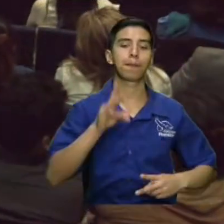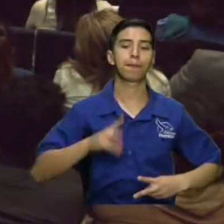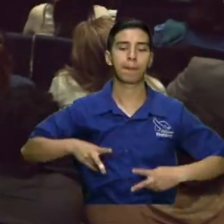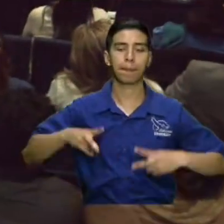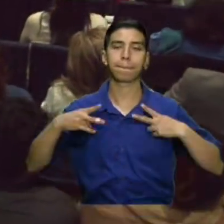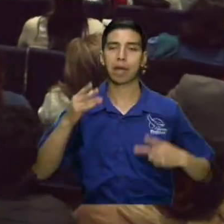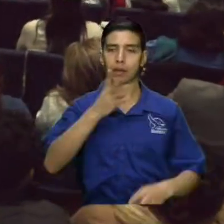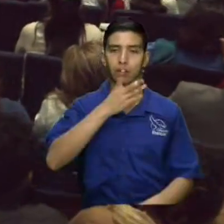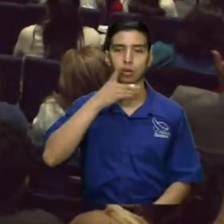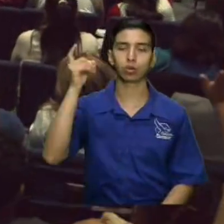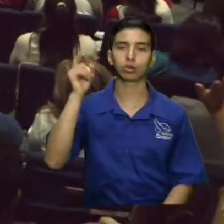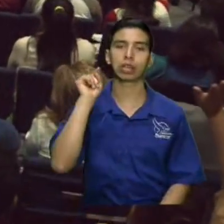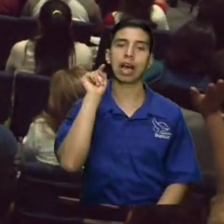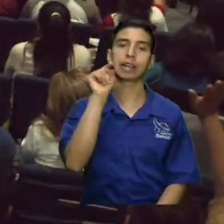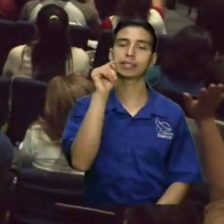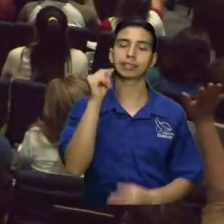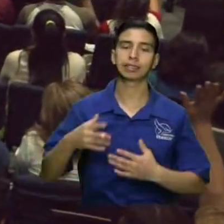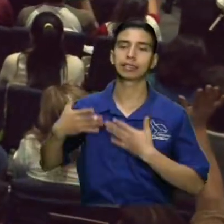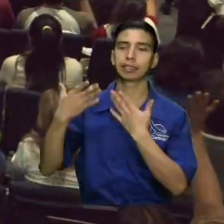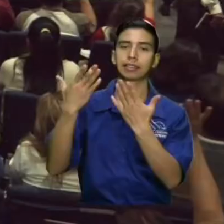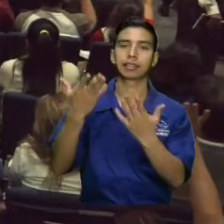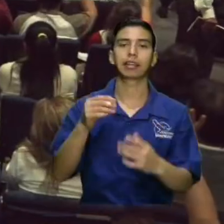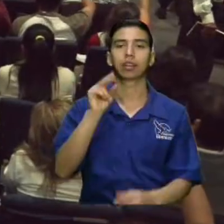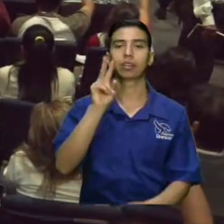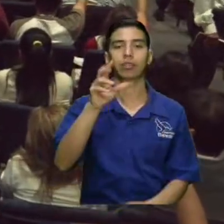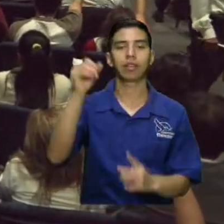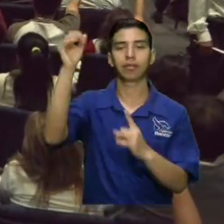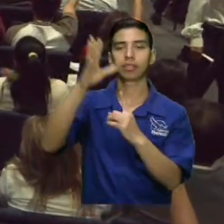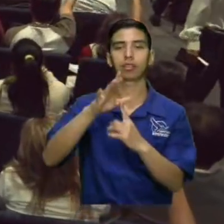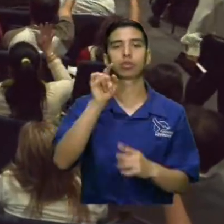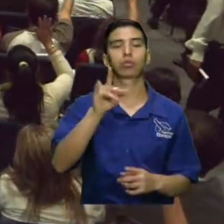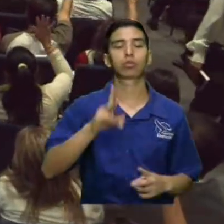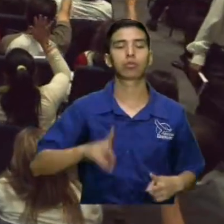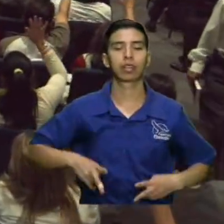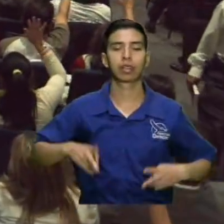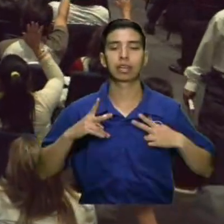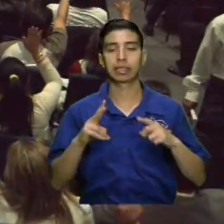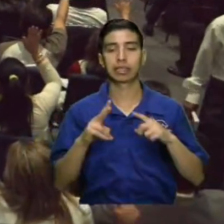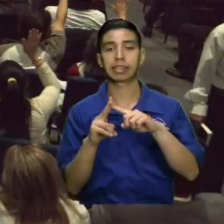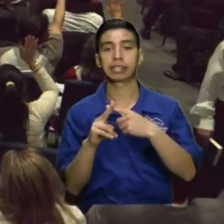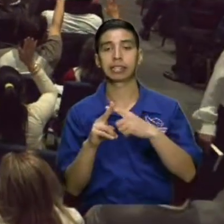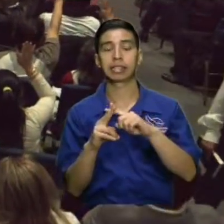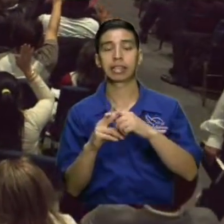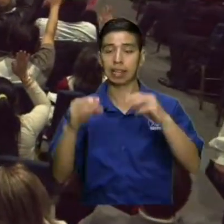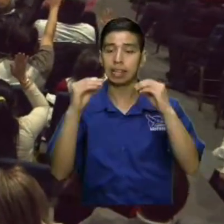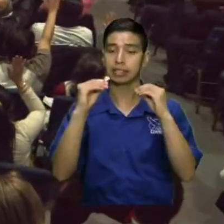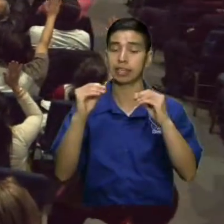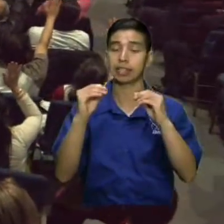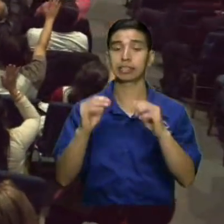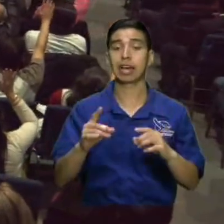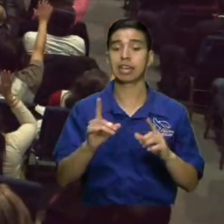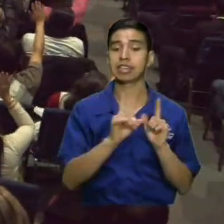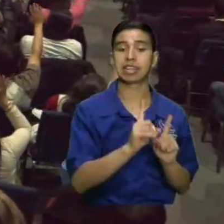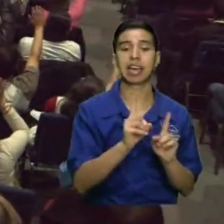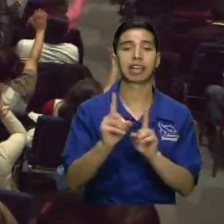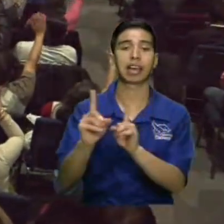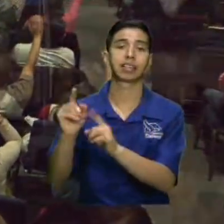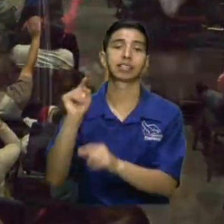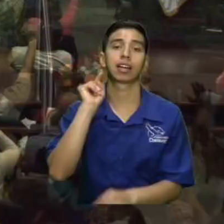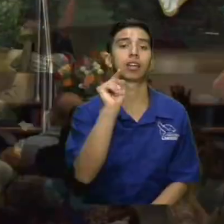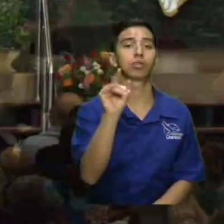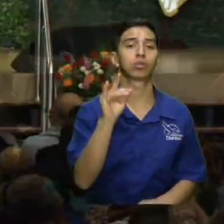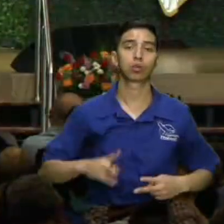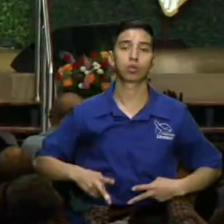Que Dios te dé esa doble porción. Y que empiece por la guianza. ¡Qué valiosa es la guianza! ¡Qué